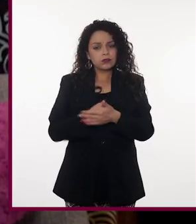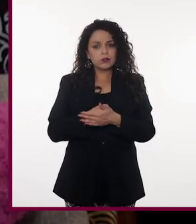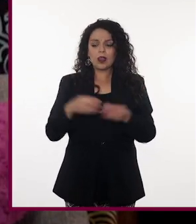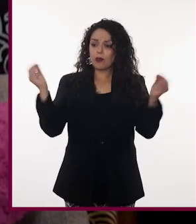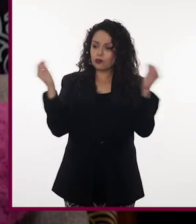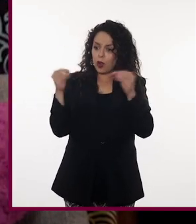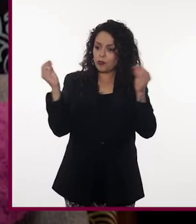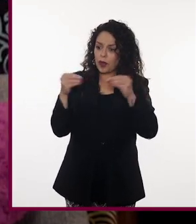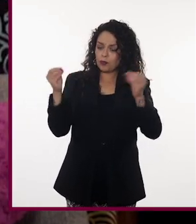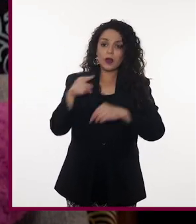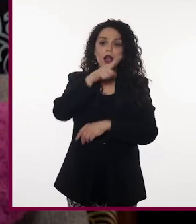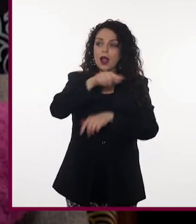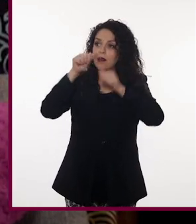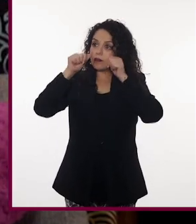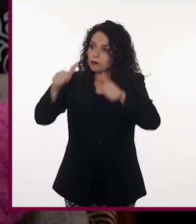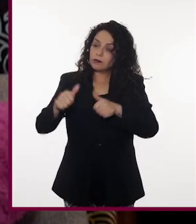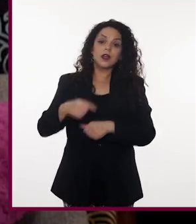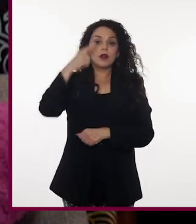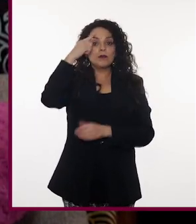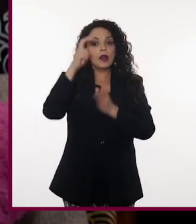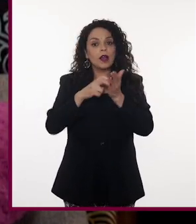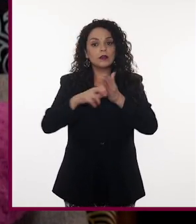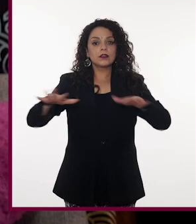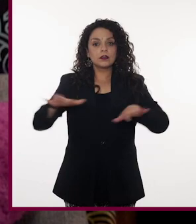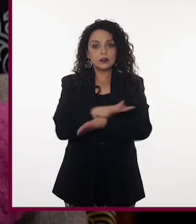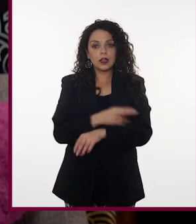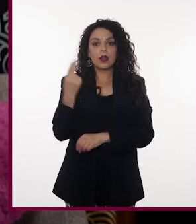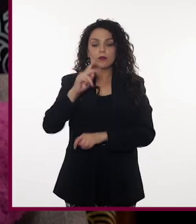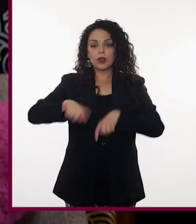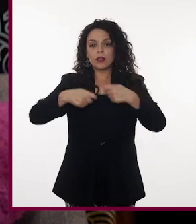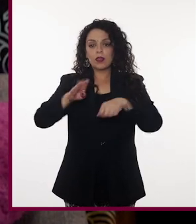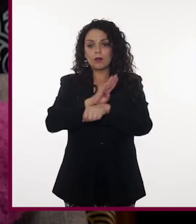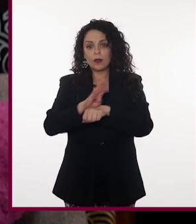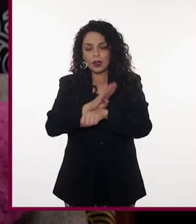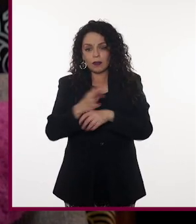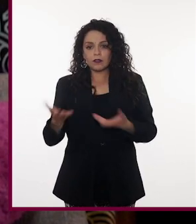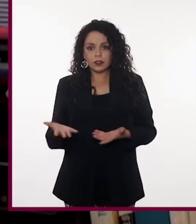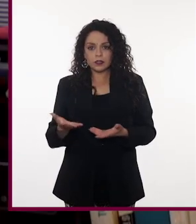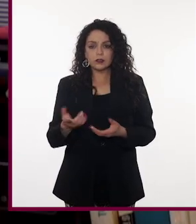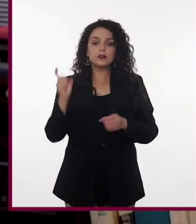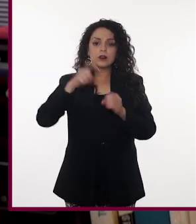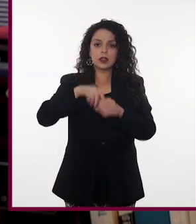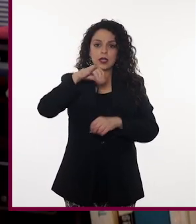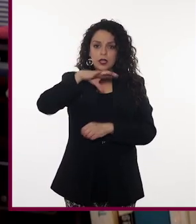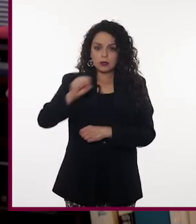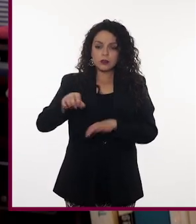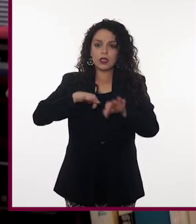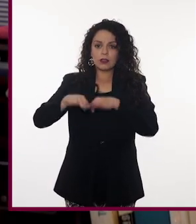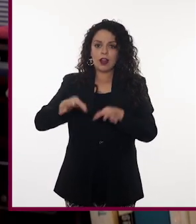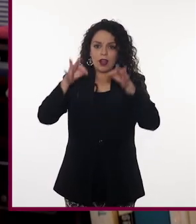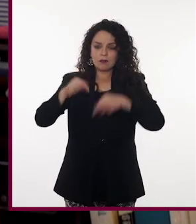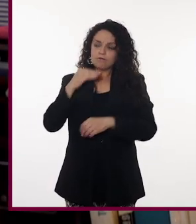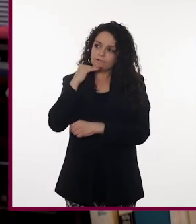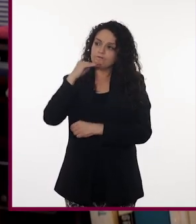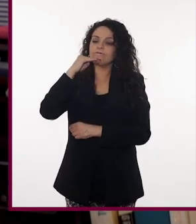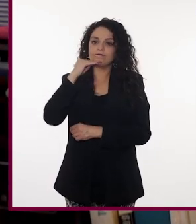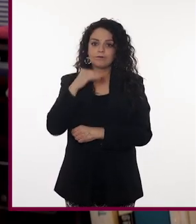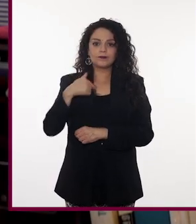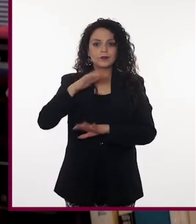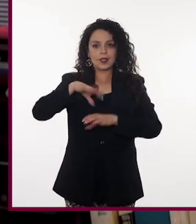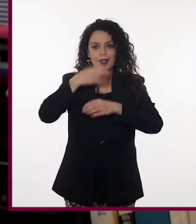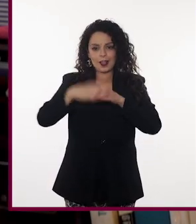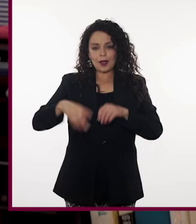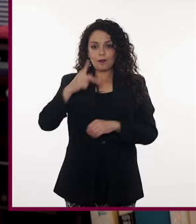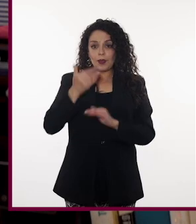cambios y empleos justos, seguridad social, prestaciones, trabajo TIC. Yo me despido, pero antes te invito a ver